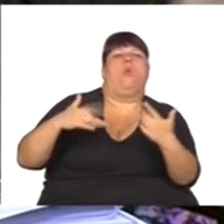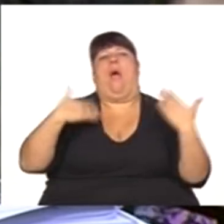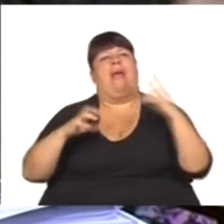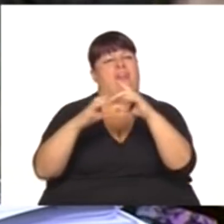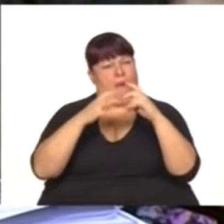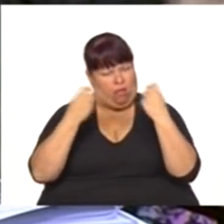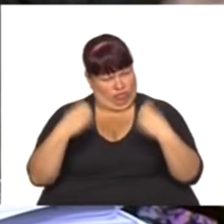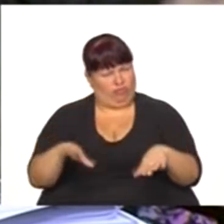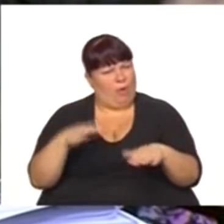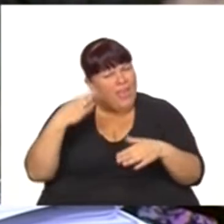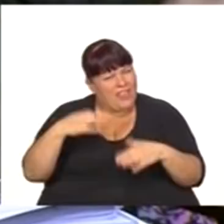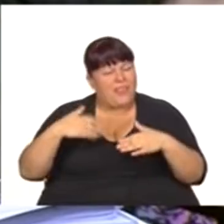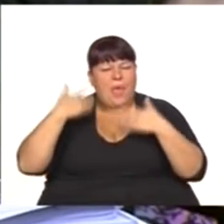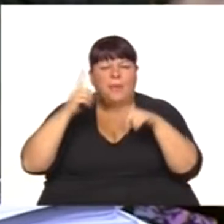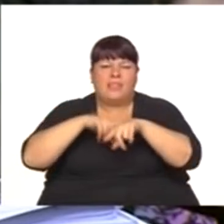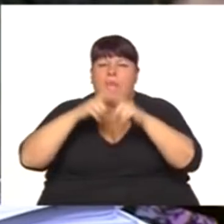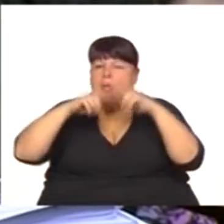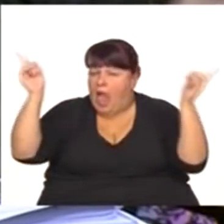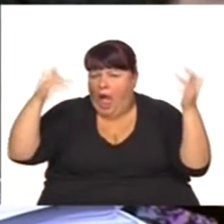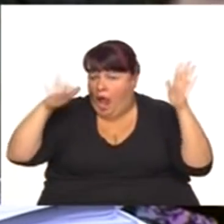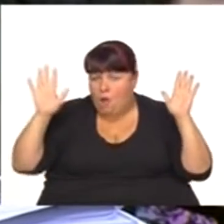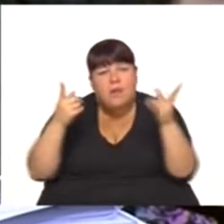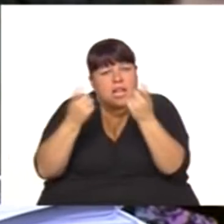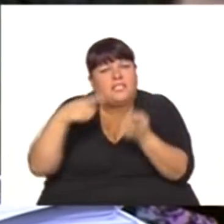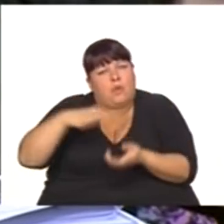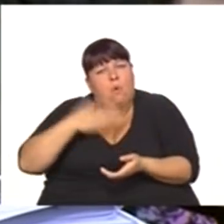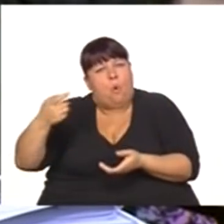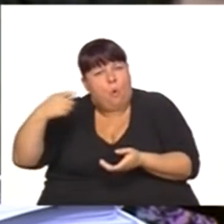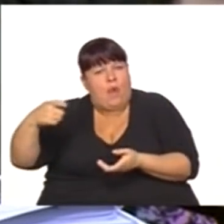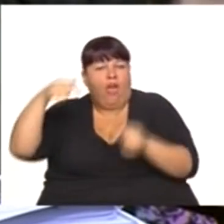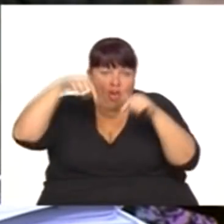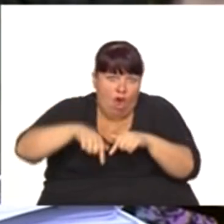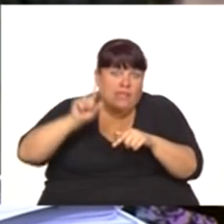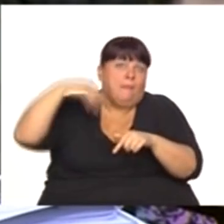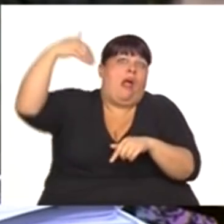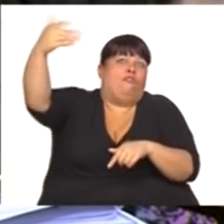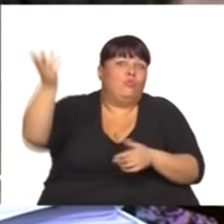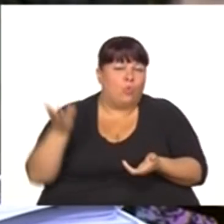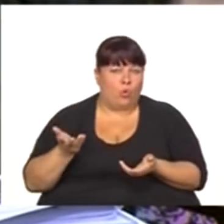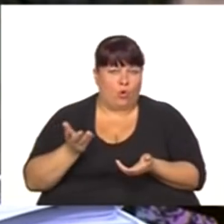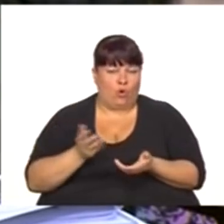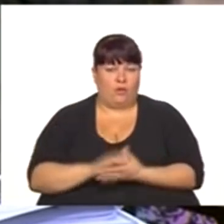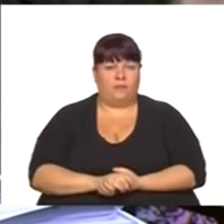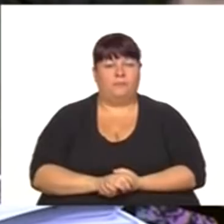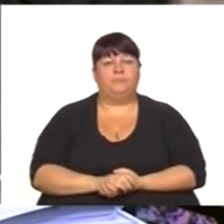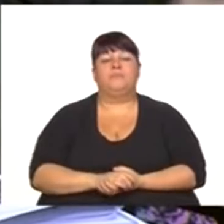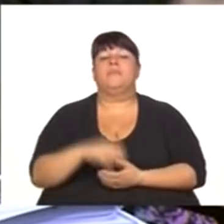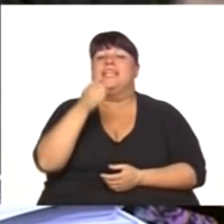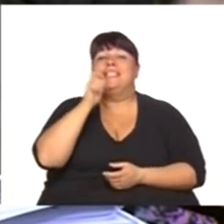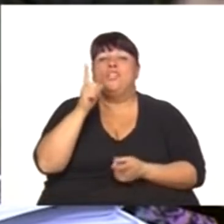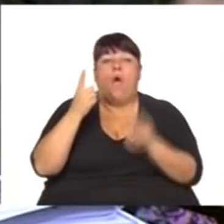para debatir estas cuestiones. Tiene que haber todo el tiempo del mundo, porque lo merecen los jubilados, los de hoy y los de mañana. Y si